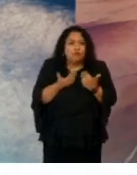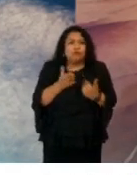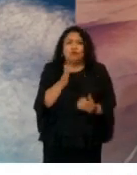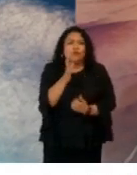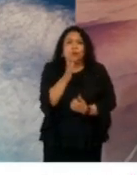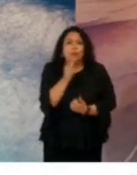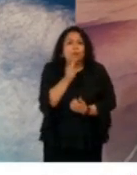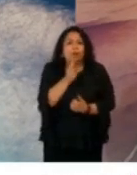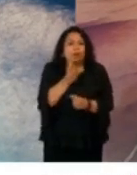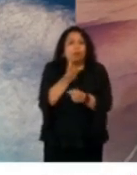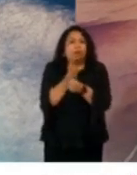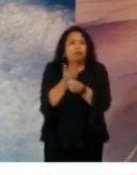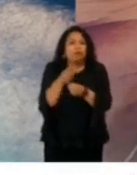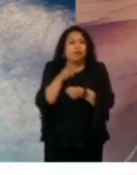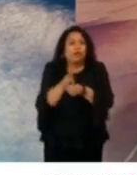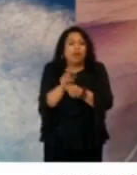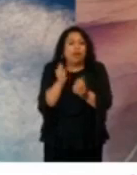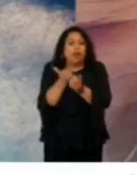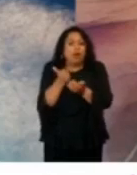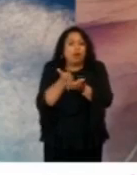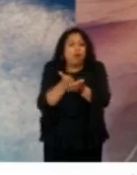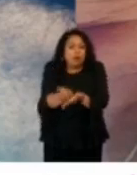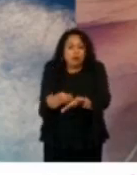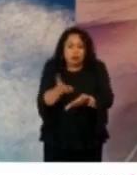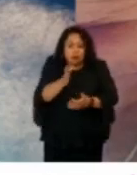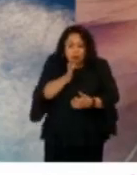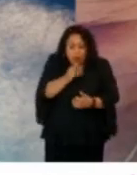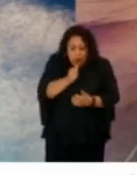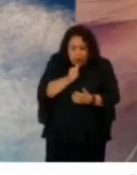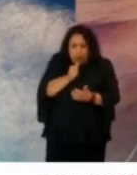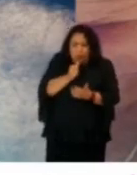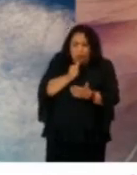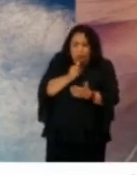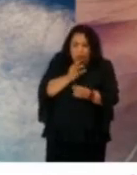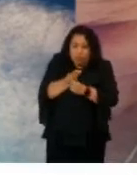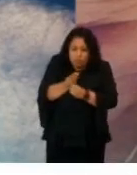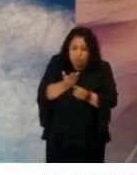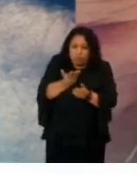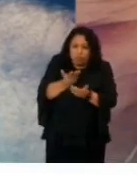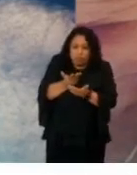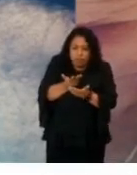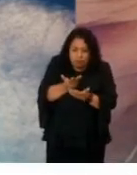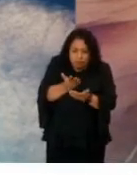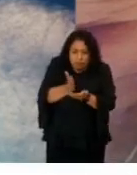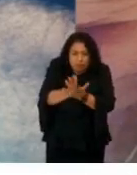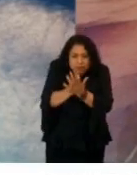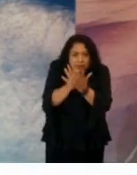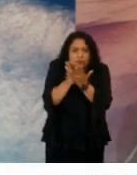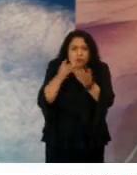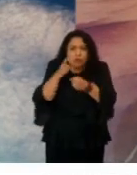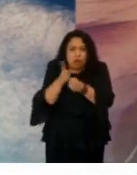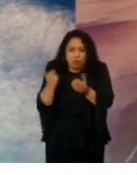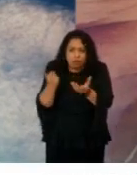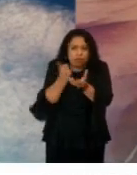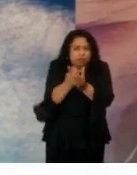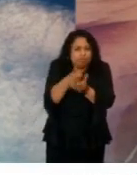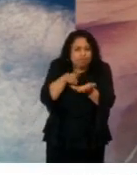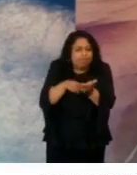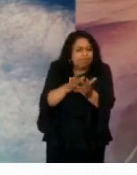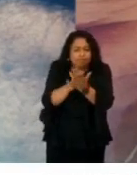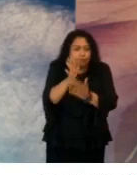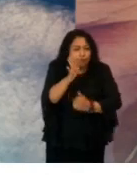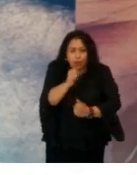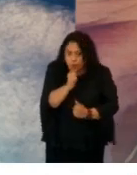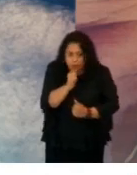posible incidir en la sociedad. Y si no es posible incidir en la sociedad, usted no puede ser incluido en esa sociedad.